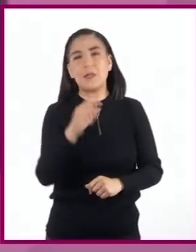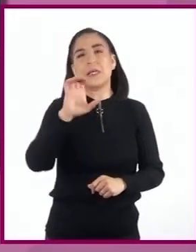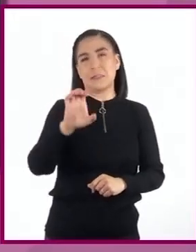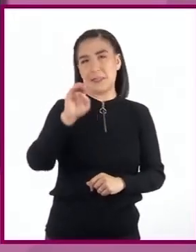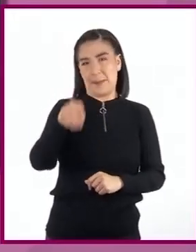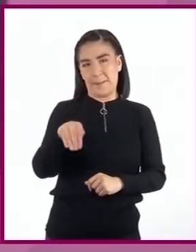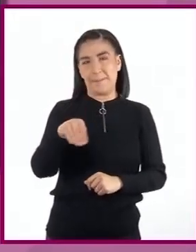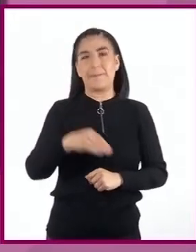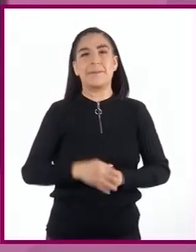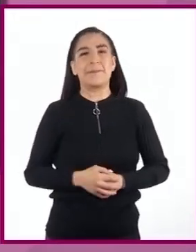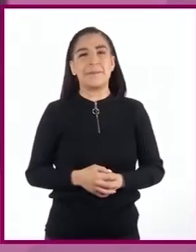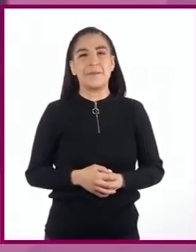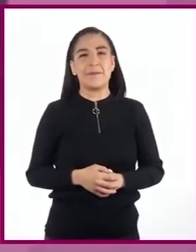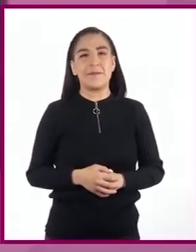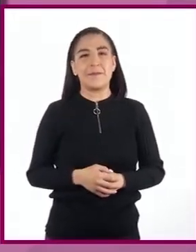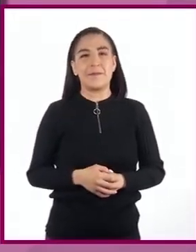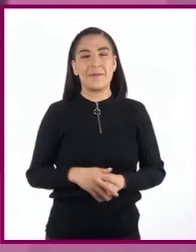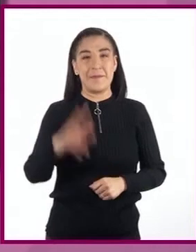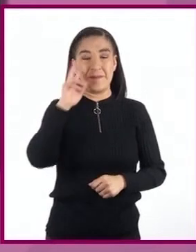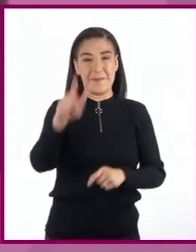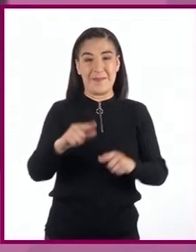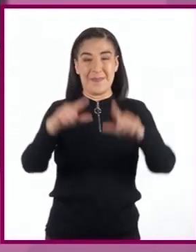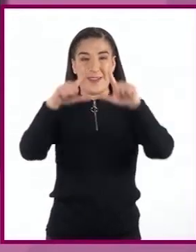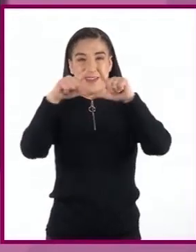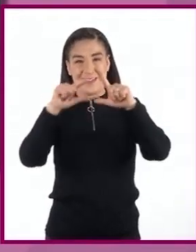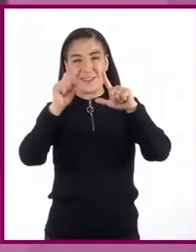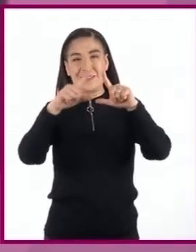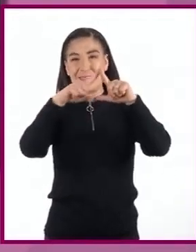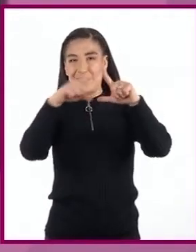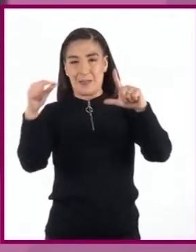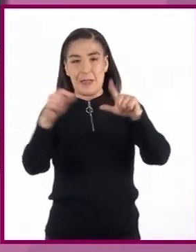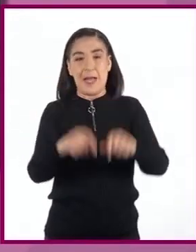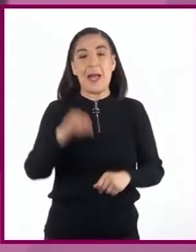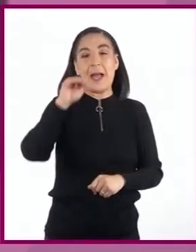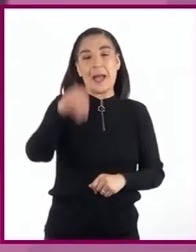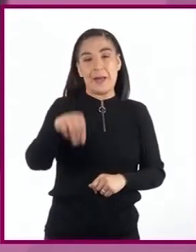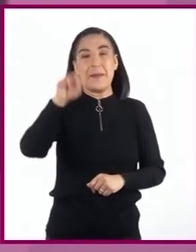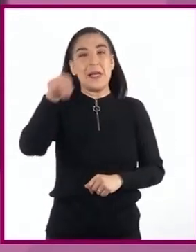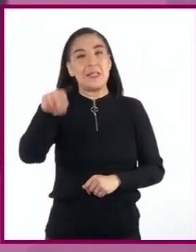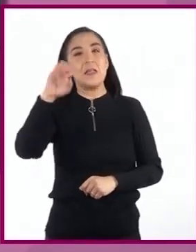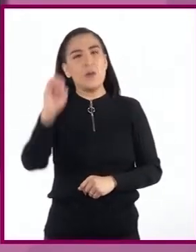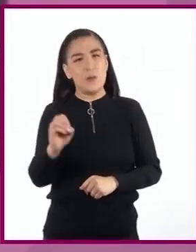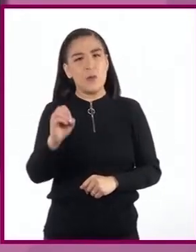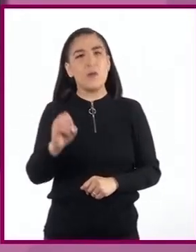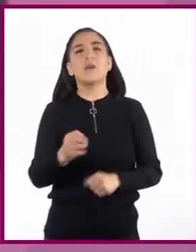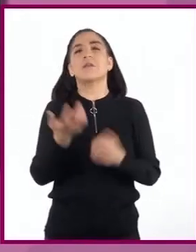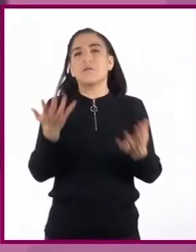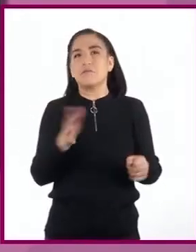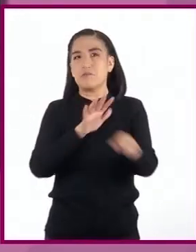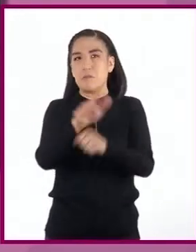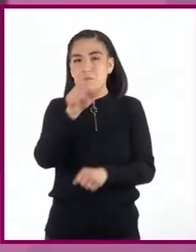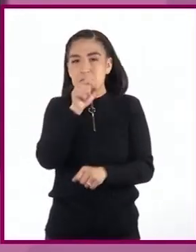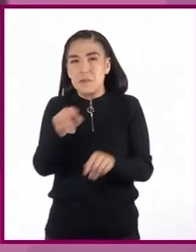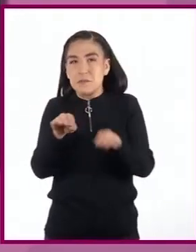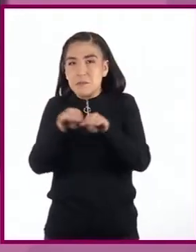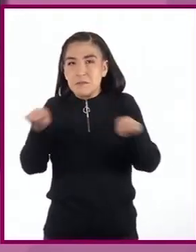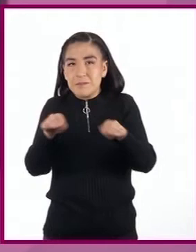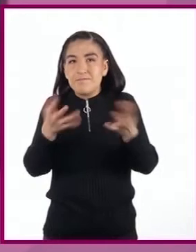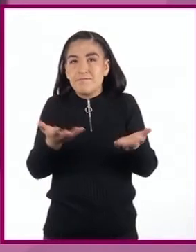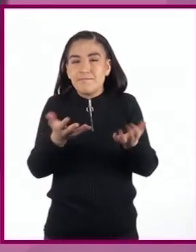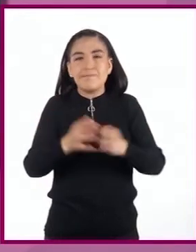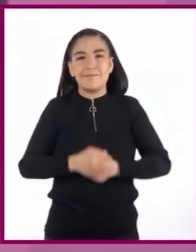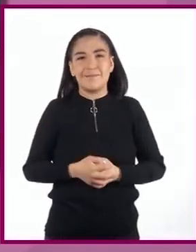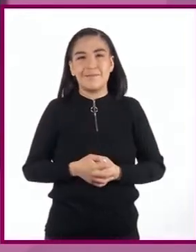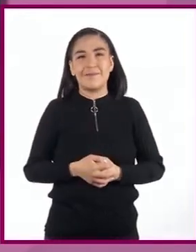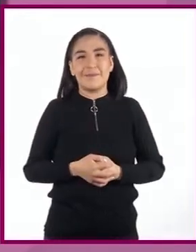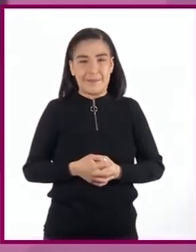centímetros. En el triángulo MNO, ¿cuál es el lado que tiene la misma longitud?